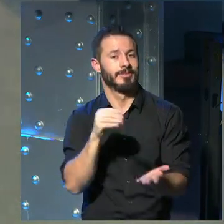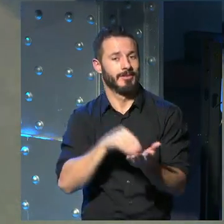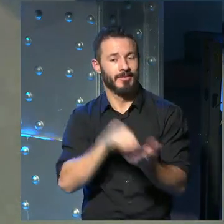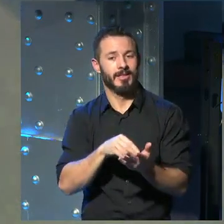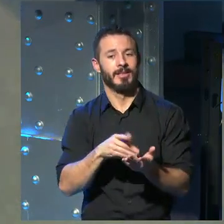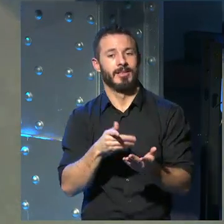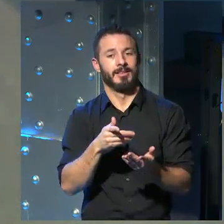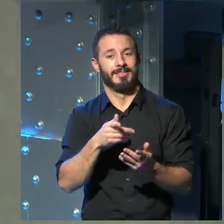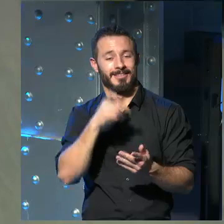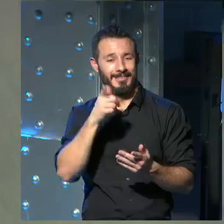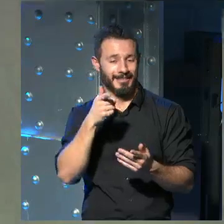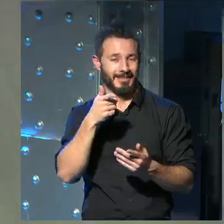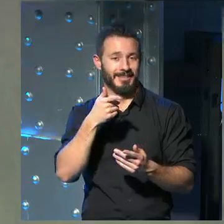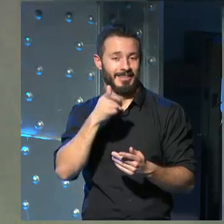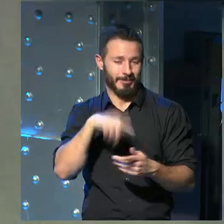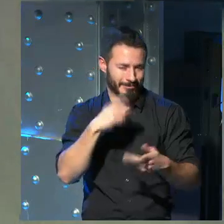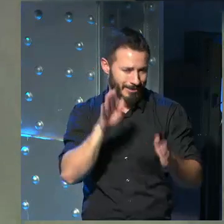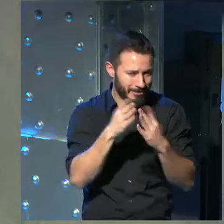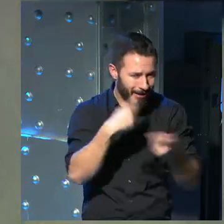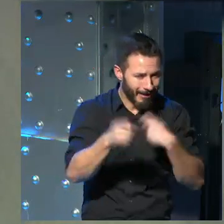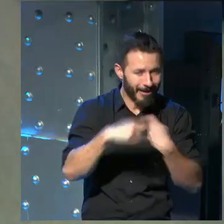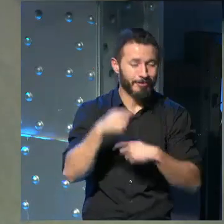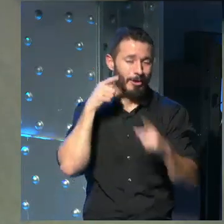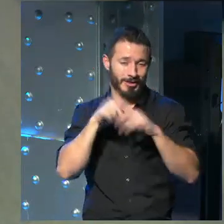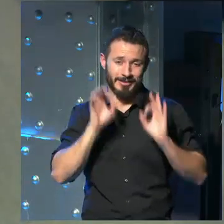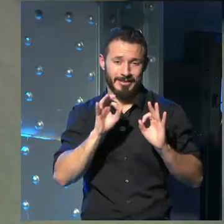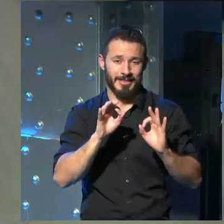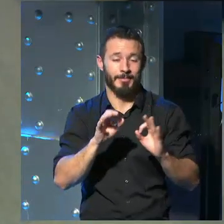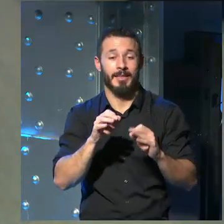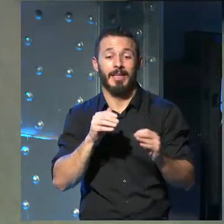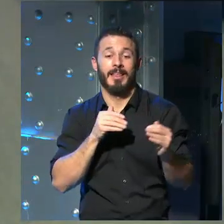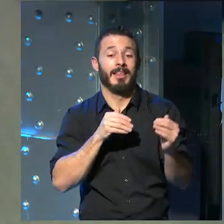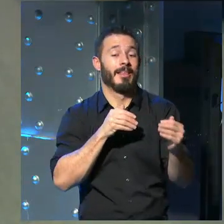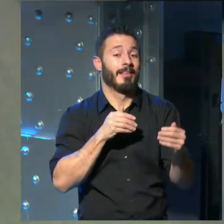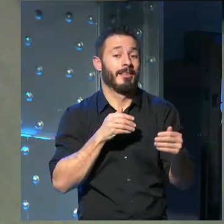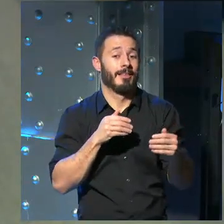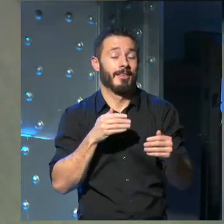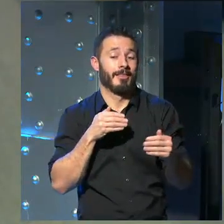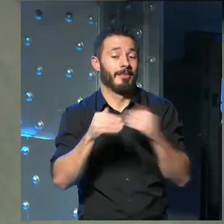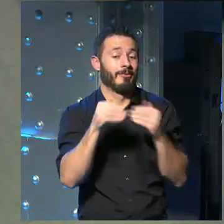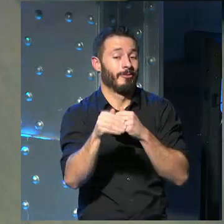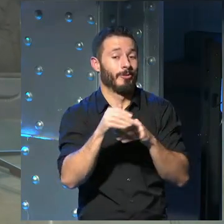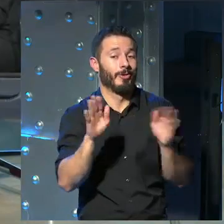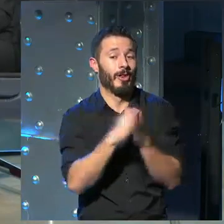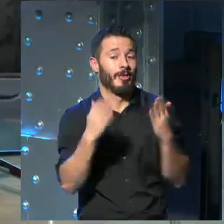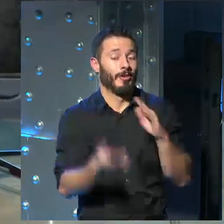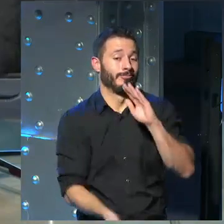además que vendas muchísimos libros, que es de lo que se trata, y que nos regales otro próximamente. Muchísimas gracias. Muchas gracias.